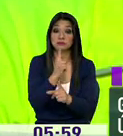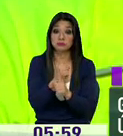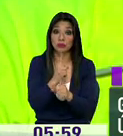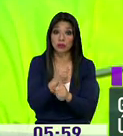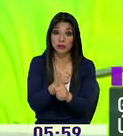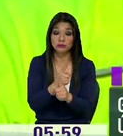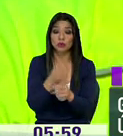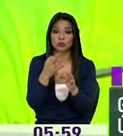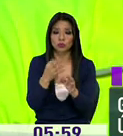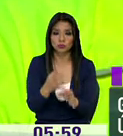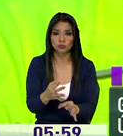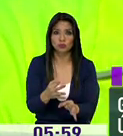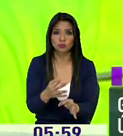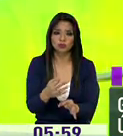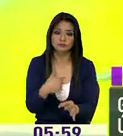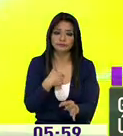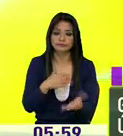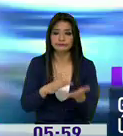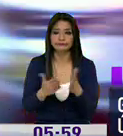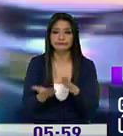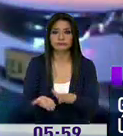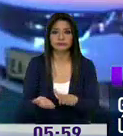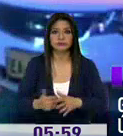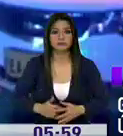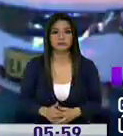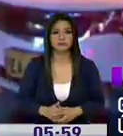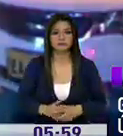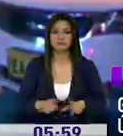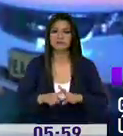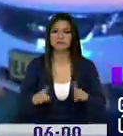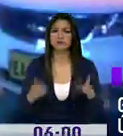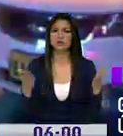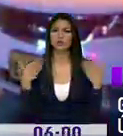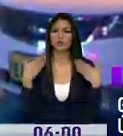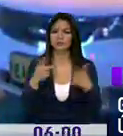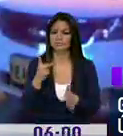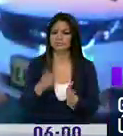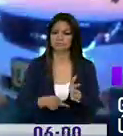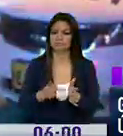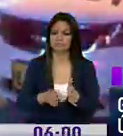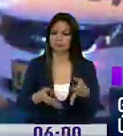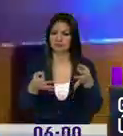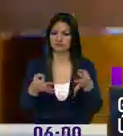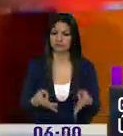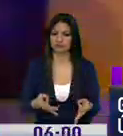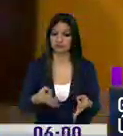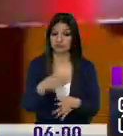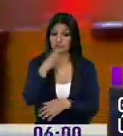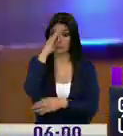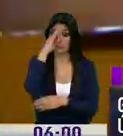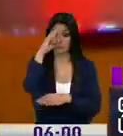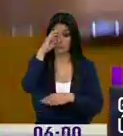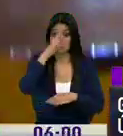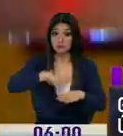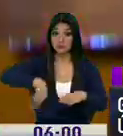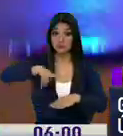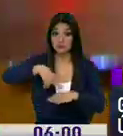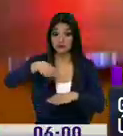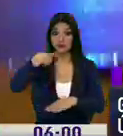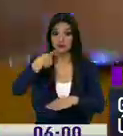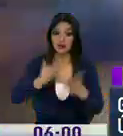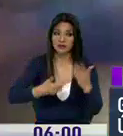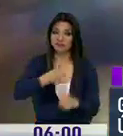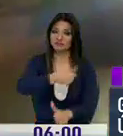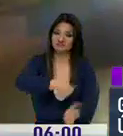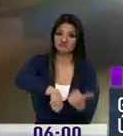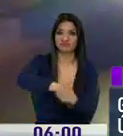comprometió sus órganos y falleció. ¿Pero qué sucede en Guayaquil? Según la Policía Nacional, estos crímenes se ejecutan por ajustes de